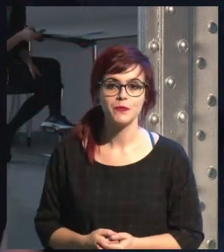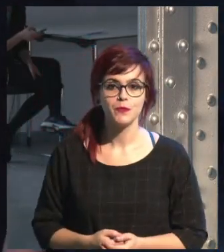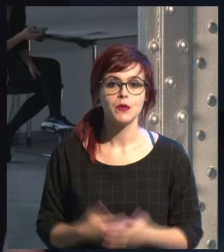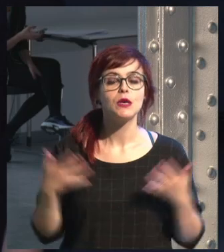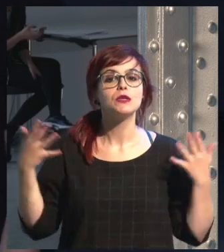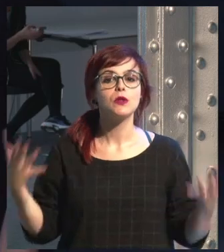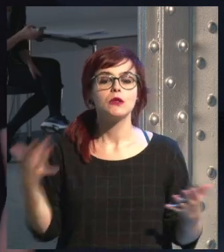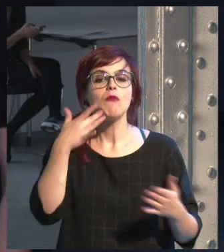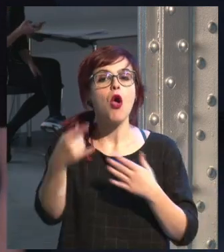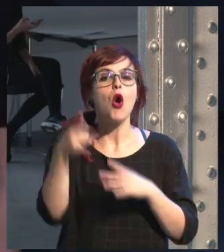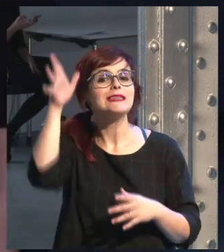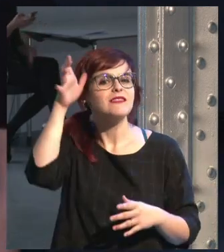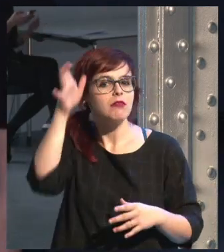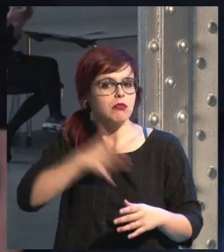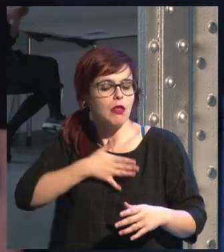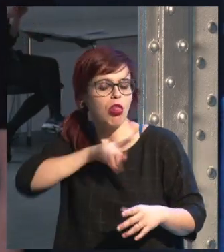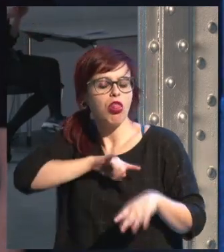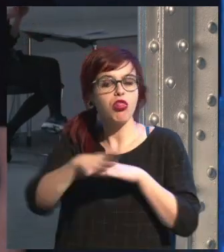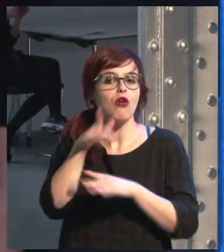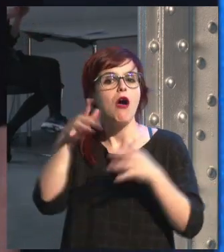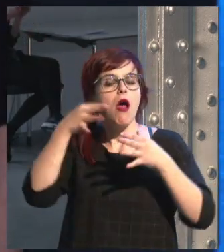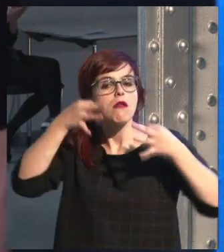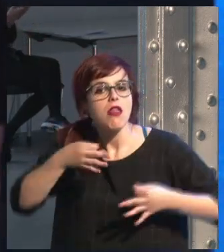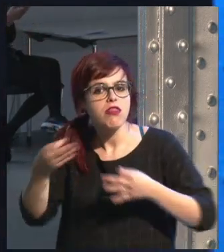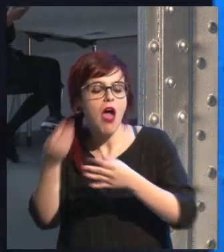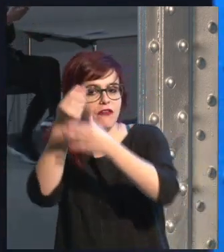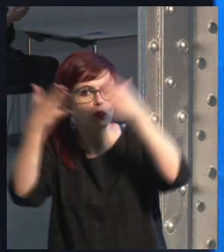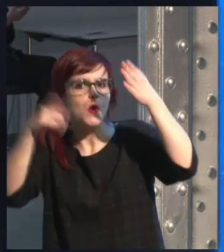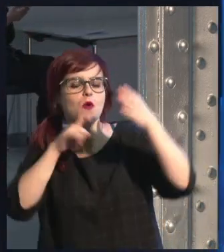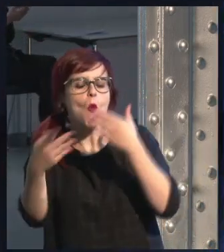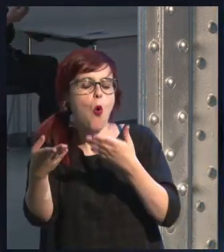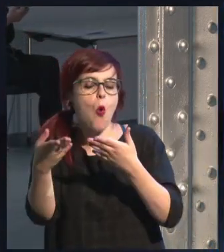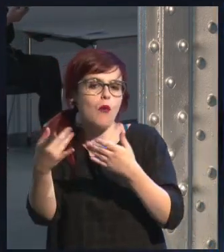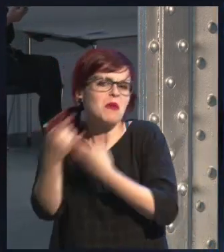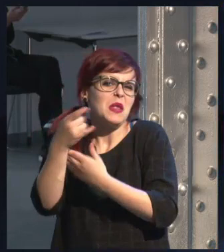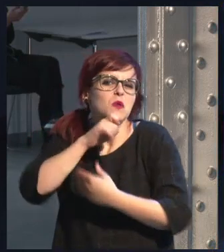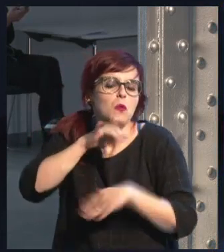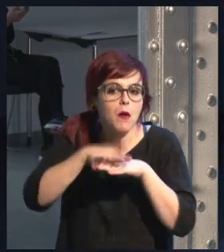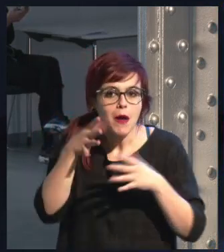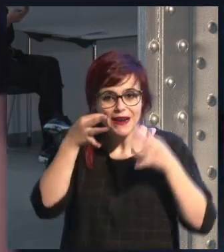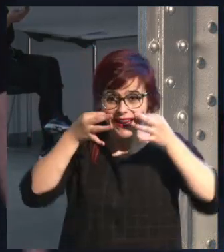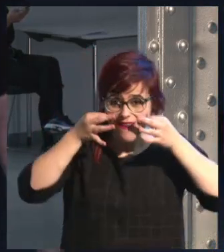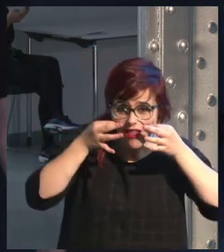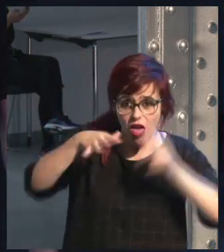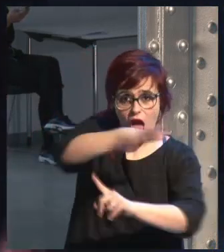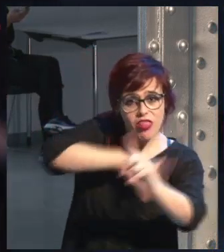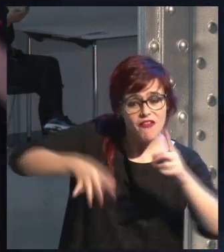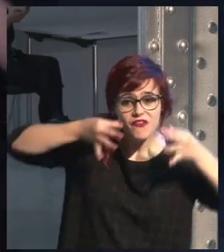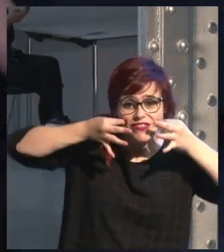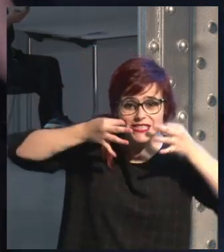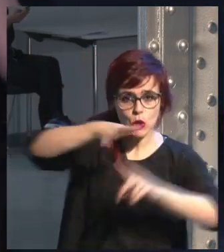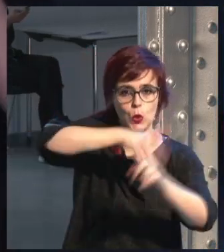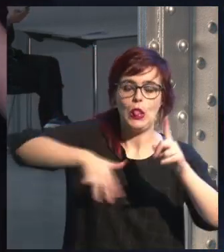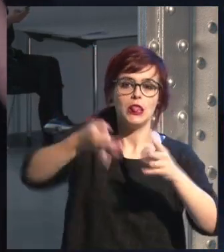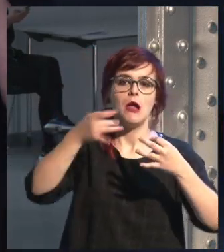¿Vale? ¿Cómo engaño yo a mis sentidos con realidad virtual? Pues lo primero, aislarme de la realidad real, por así decirlo, el entorno físico real. O sea,